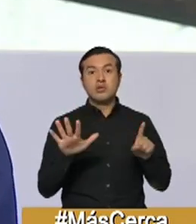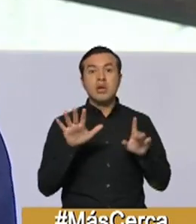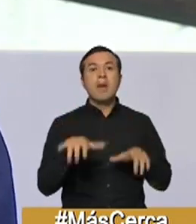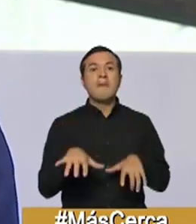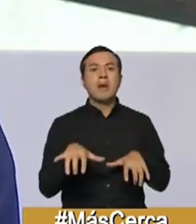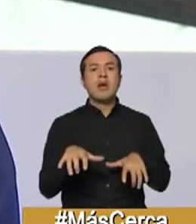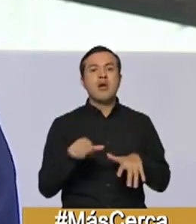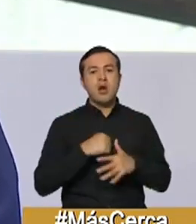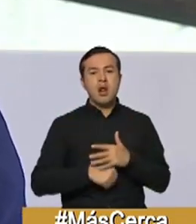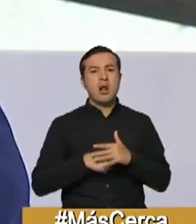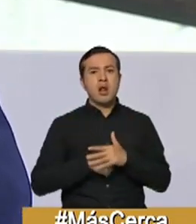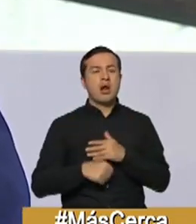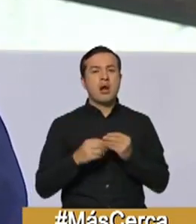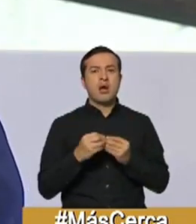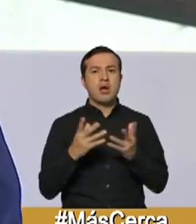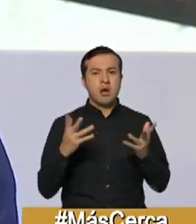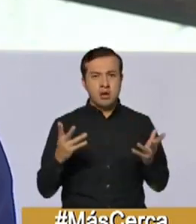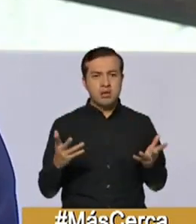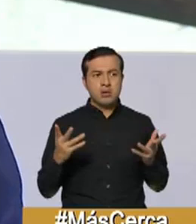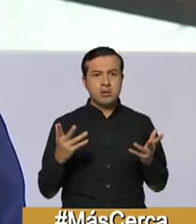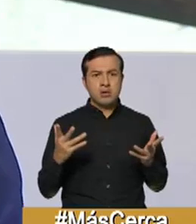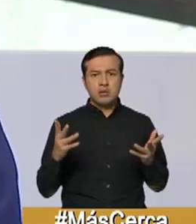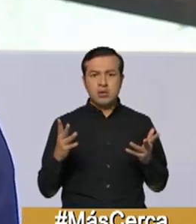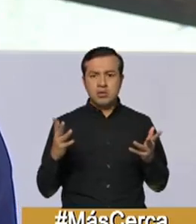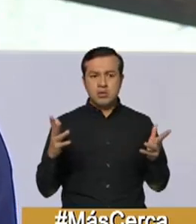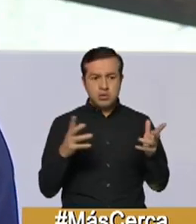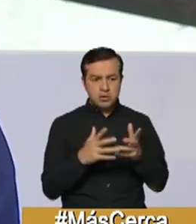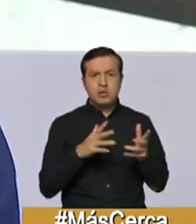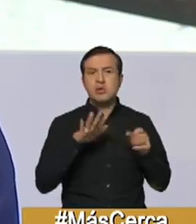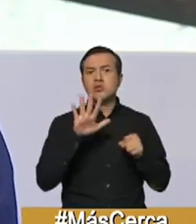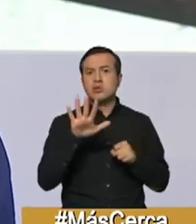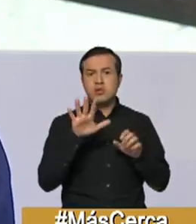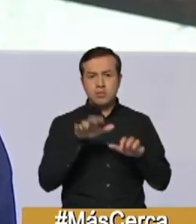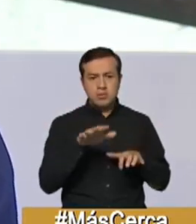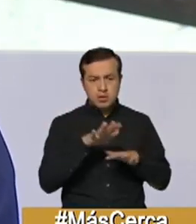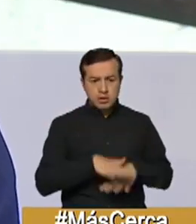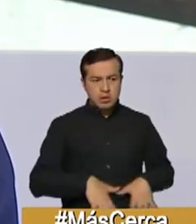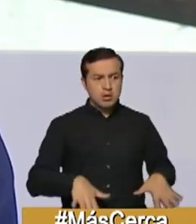cachorros. Entonces, si hablamos que se reúnen entre unas 5 perritas,